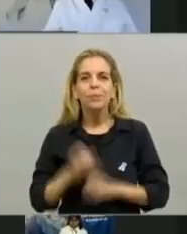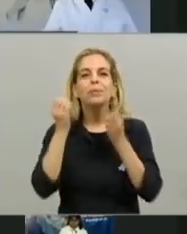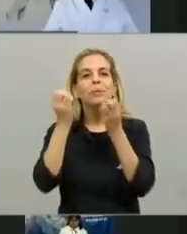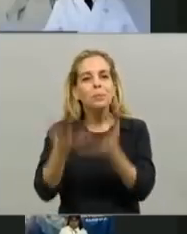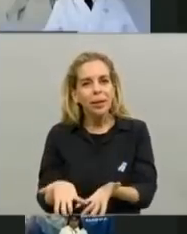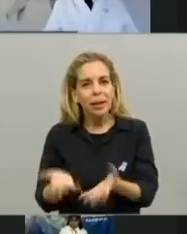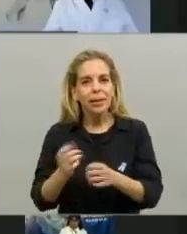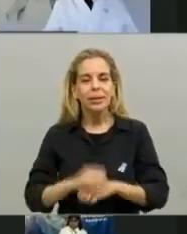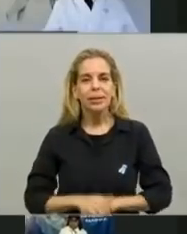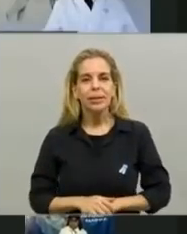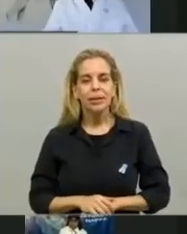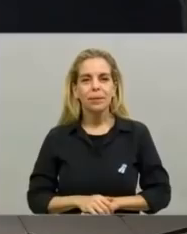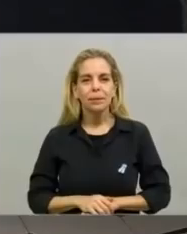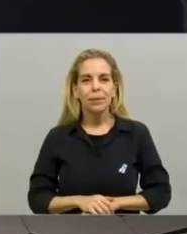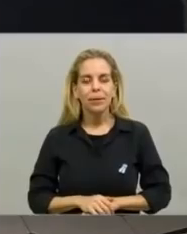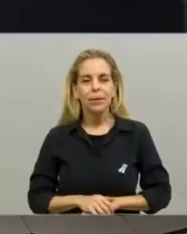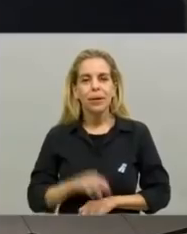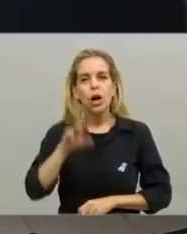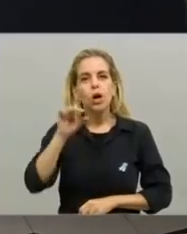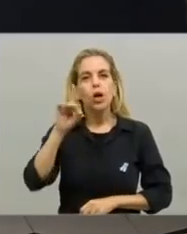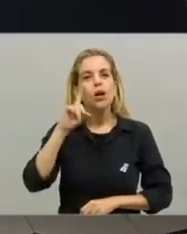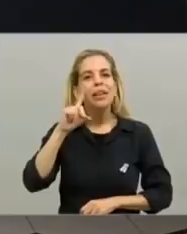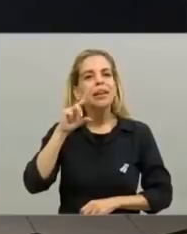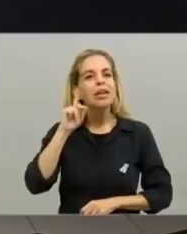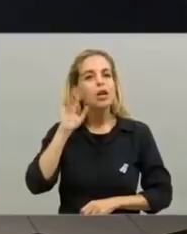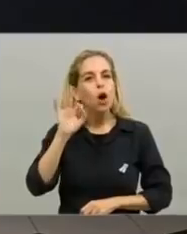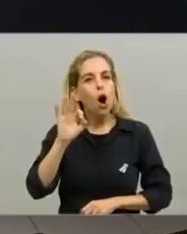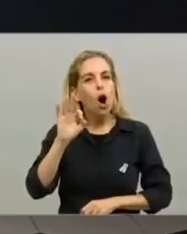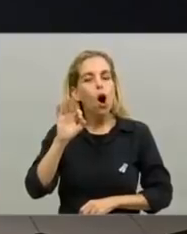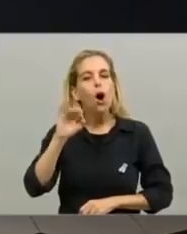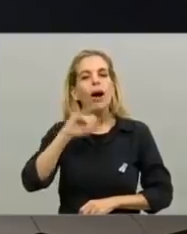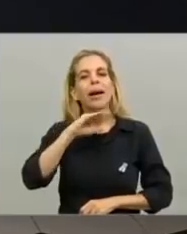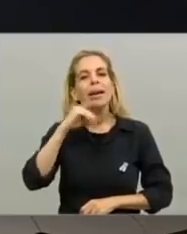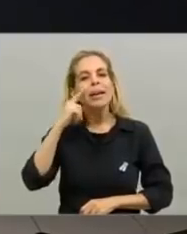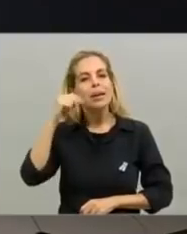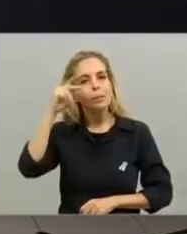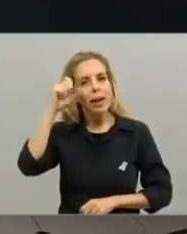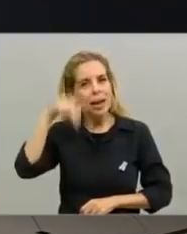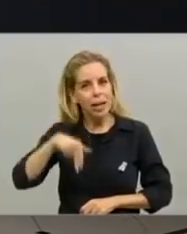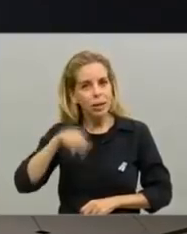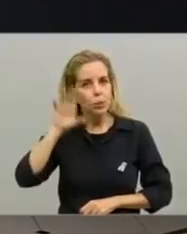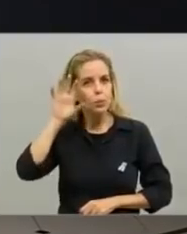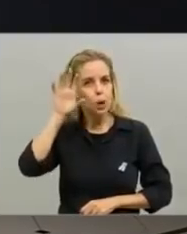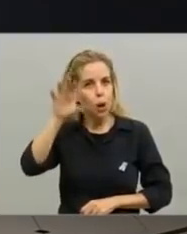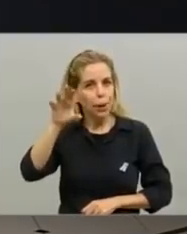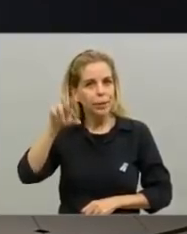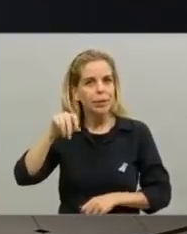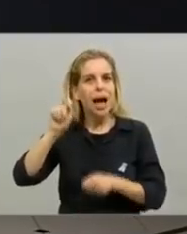¿Cómo estás? Rodrigo Alejandro Jiménez, de Santiago del Estero.